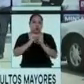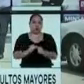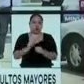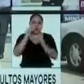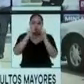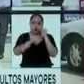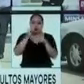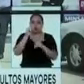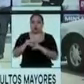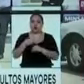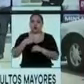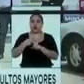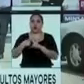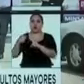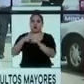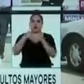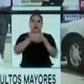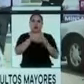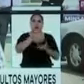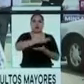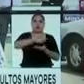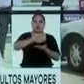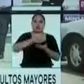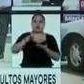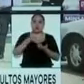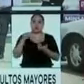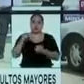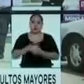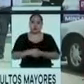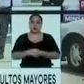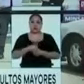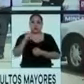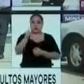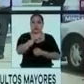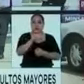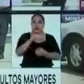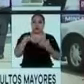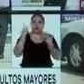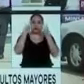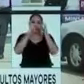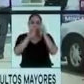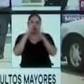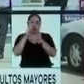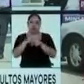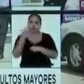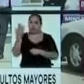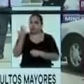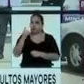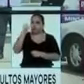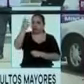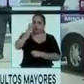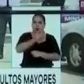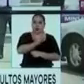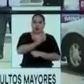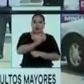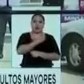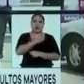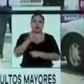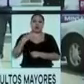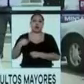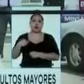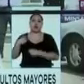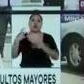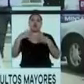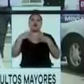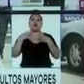Como no es relevante que salga el señor con su chaleco y atrás, sumen. El de blanco está con